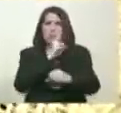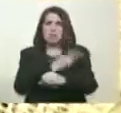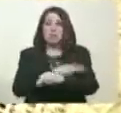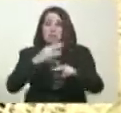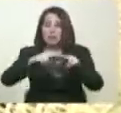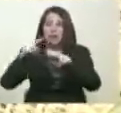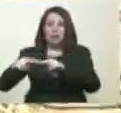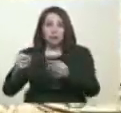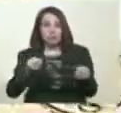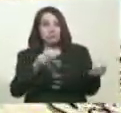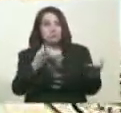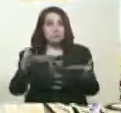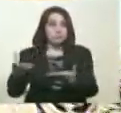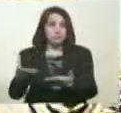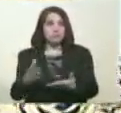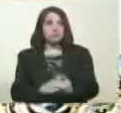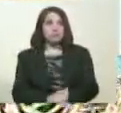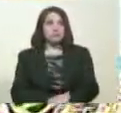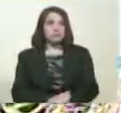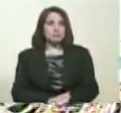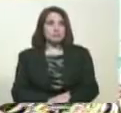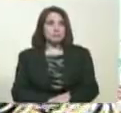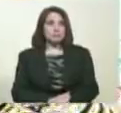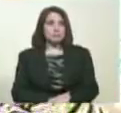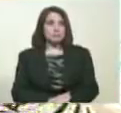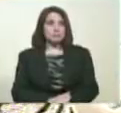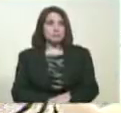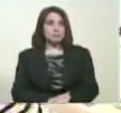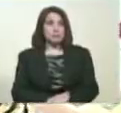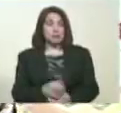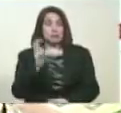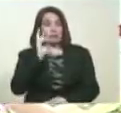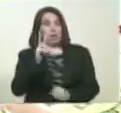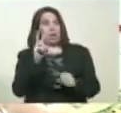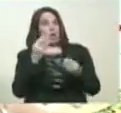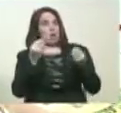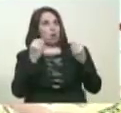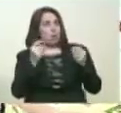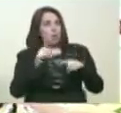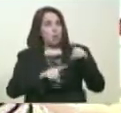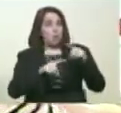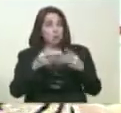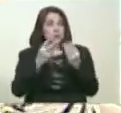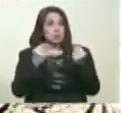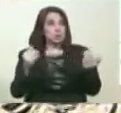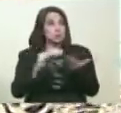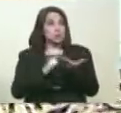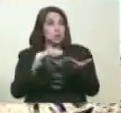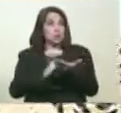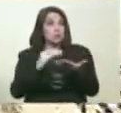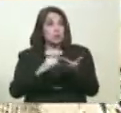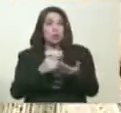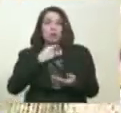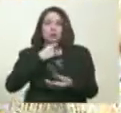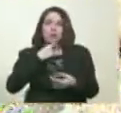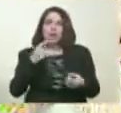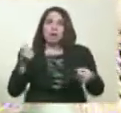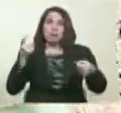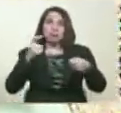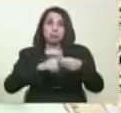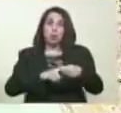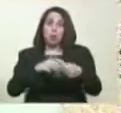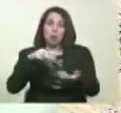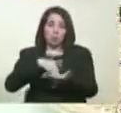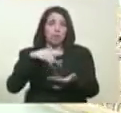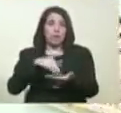como esta primera dama. Esto es tremendo. Un placer. Esto es muy bueno, ¿ves? Como van surgiendo cosas, soluciones. Nos gustaría tener una alianza estratégica con el Estado